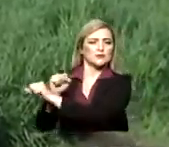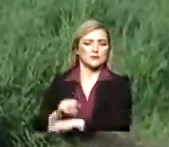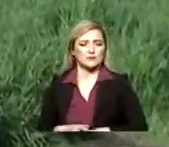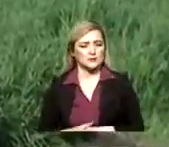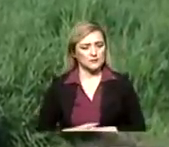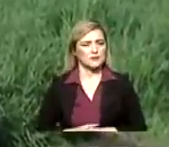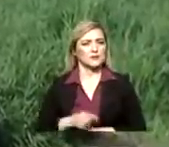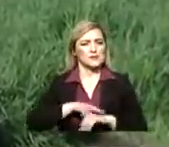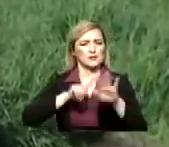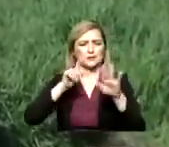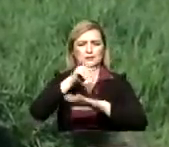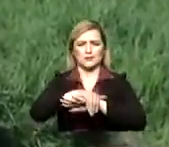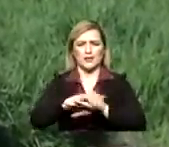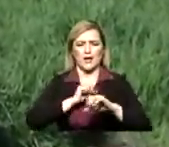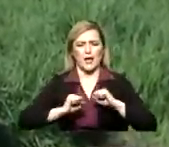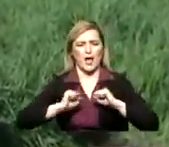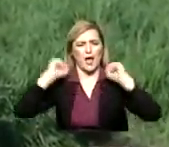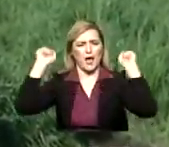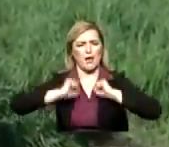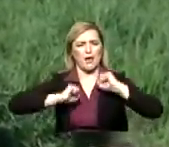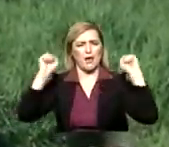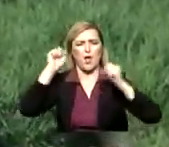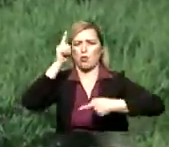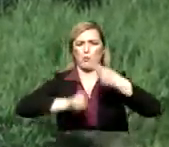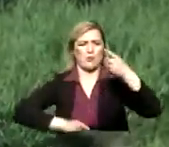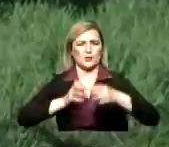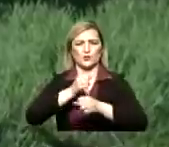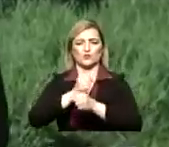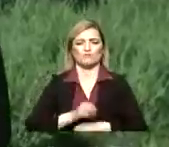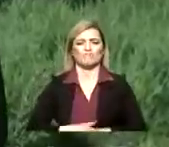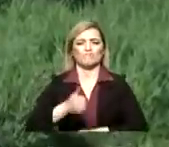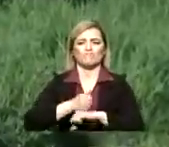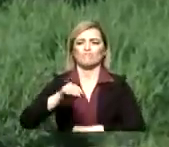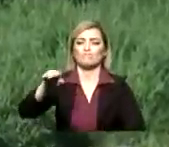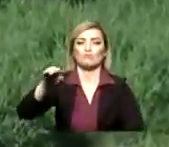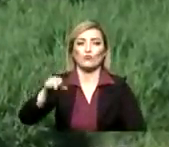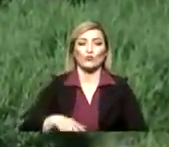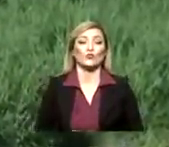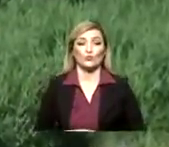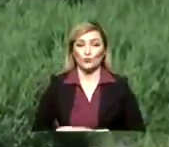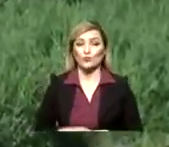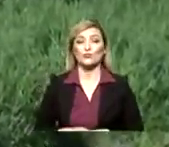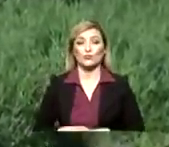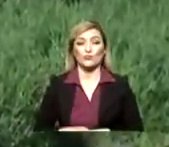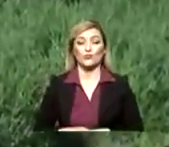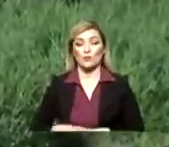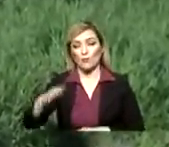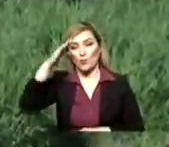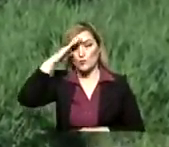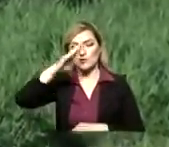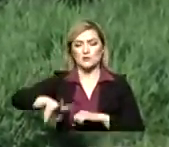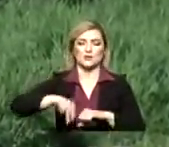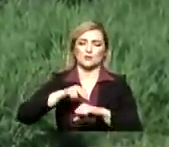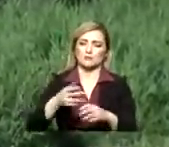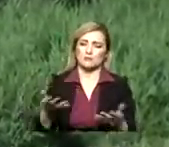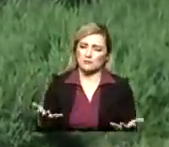de la tarde ya no pueden realizar ejercicios con seguridad. Hacemos un llamado a las autoridades, pero esta vez también a la Policía Nacional para que